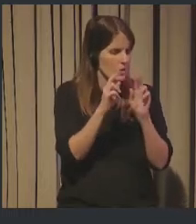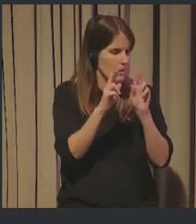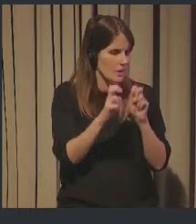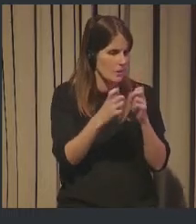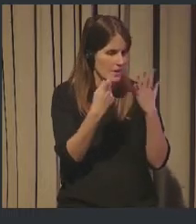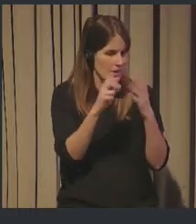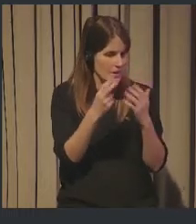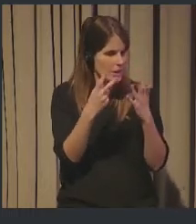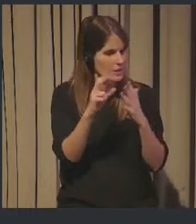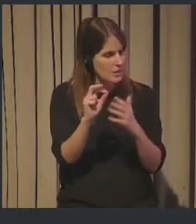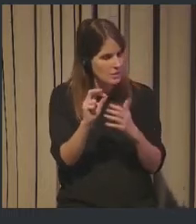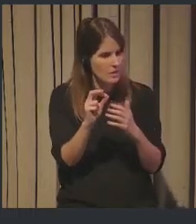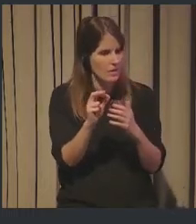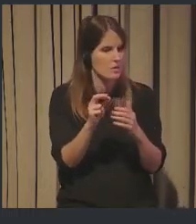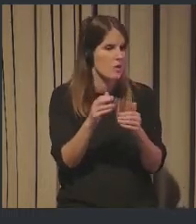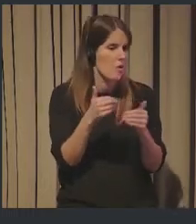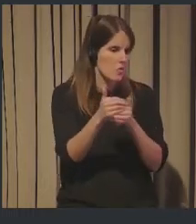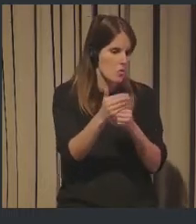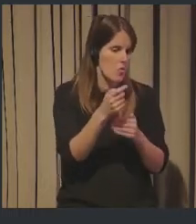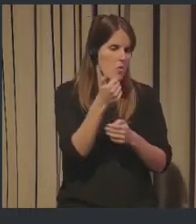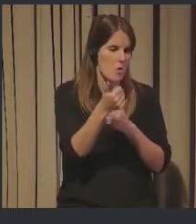temas tenían mucho que ver con el futuro.